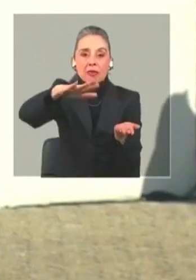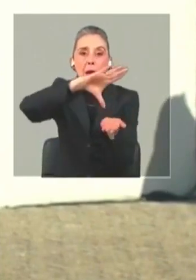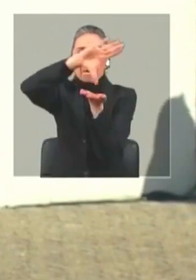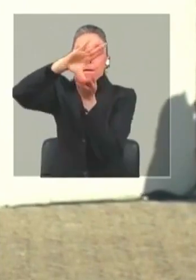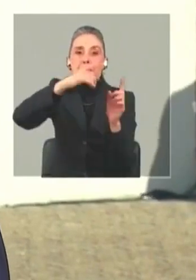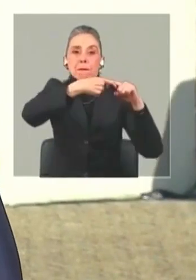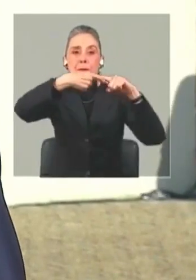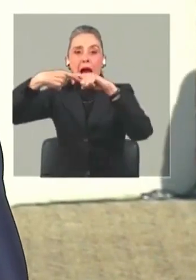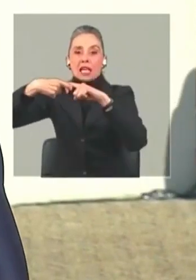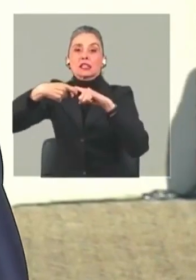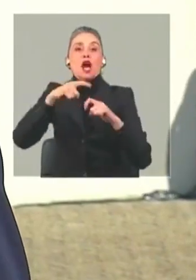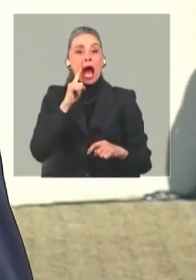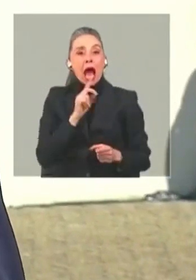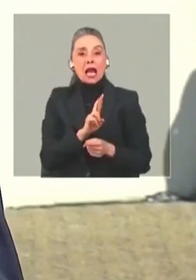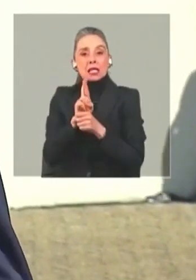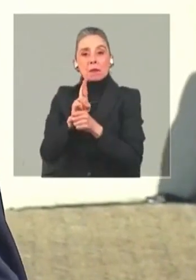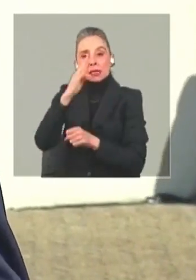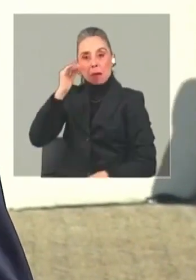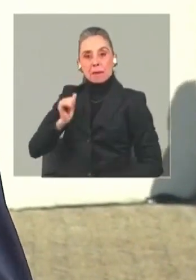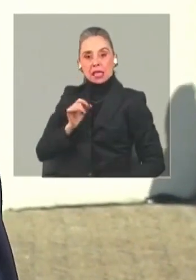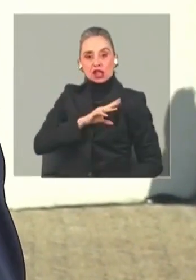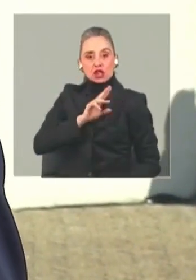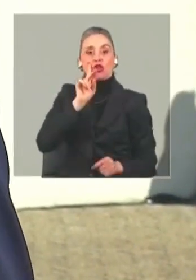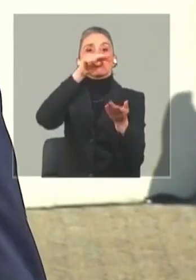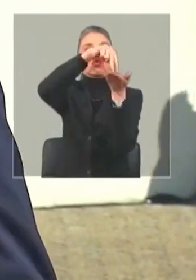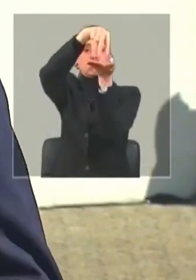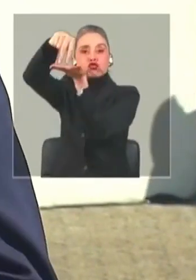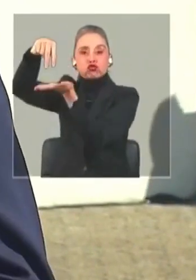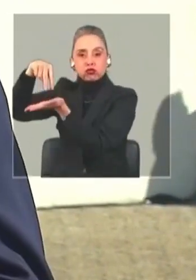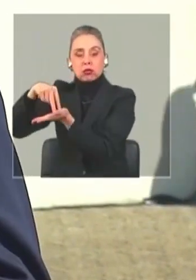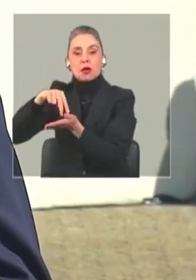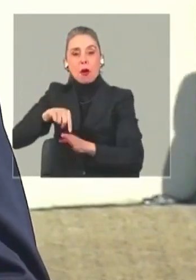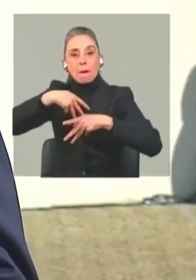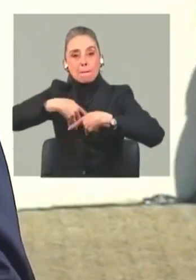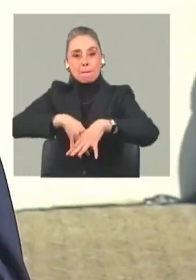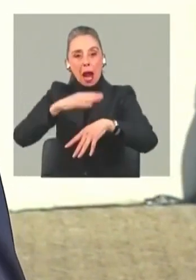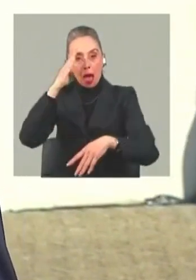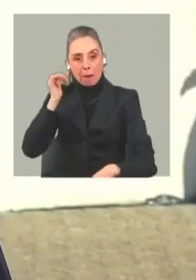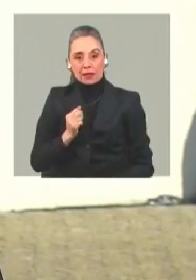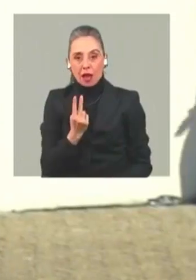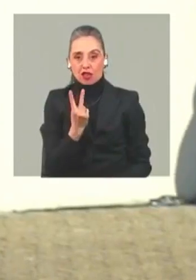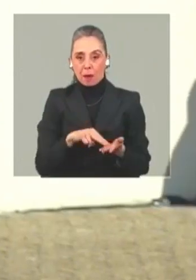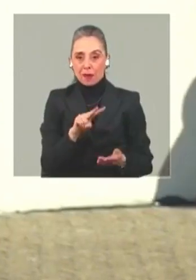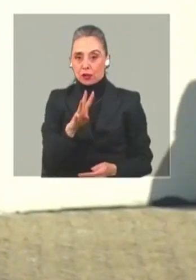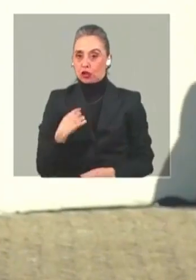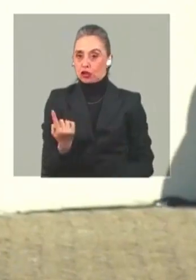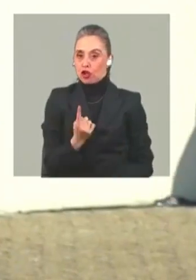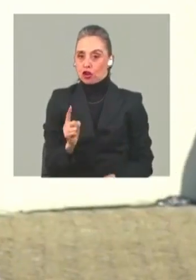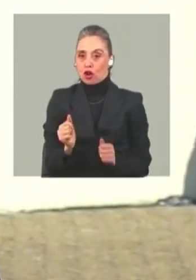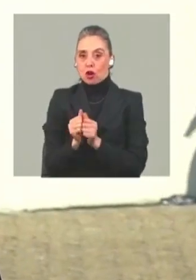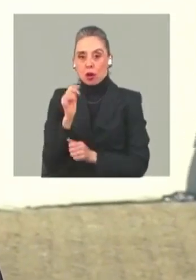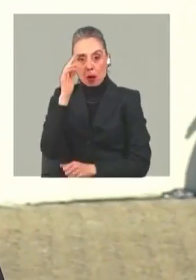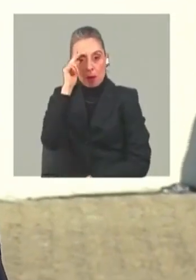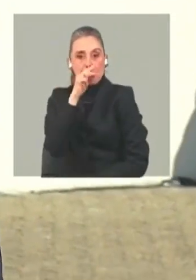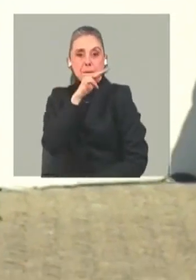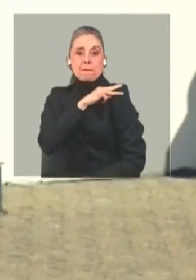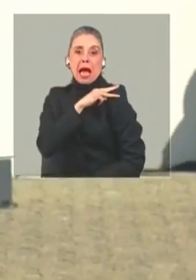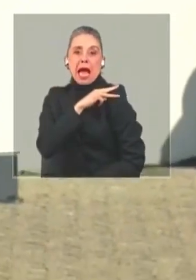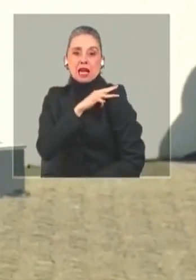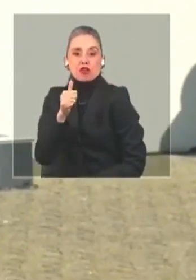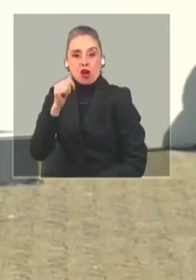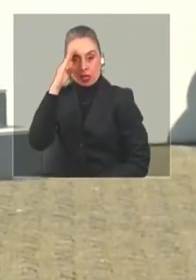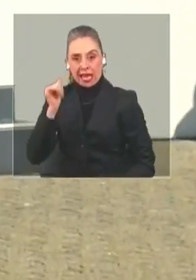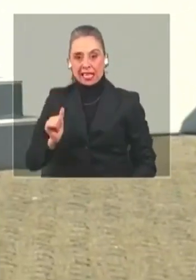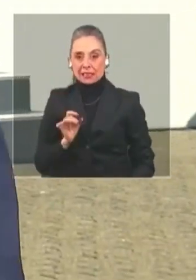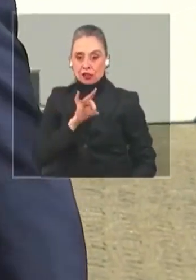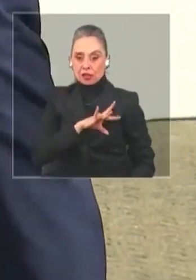las agregadurías militares. Y hoy en esta transmisión de la Parada Militar 2024 no estoy solo, me acompaña el Mayor Nicolás McKinnon del